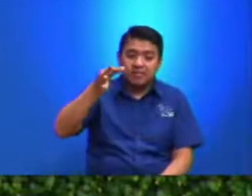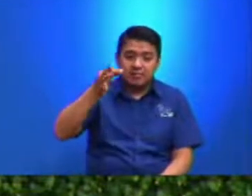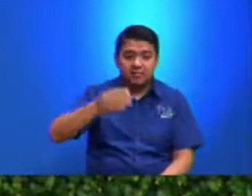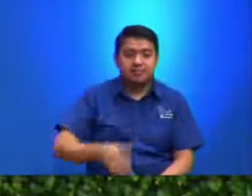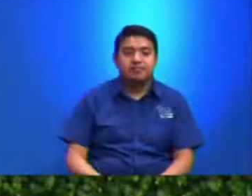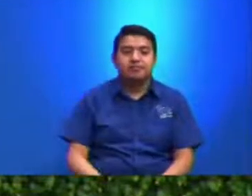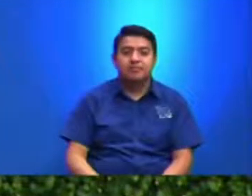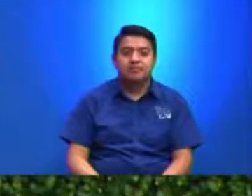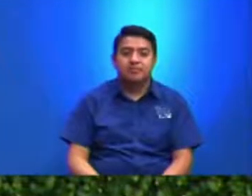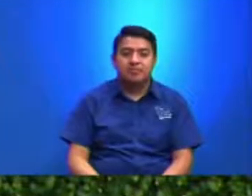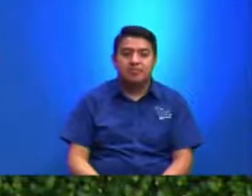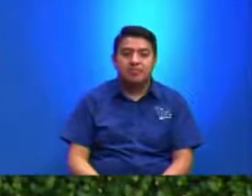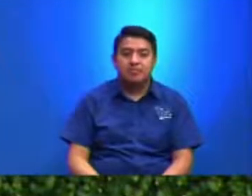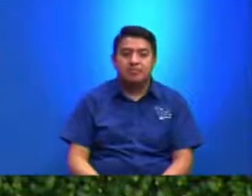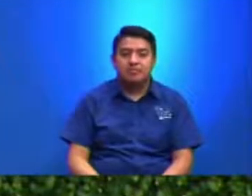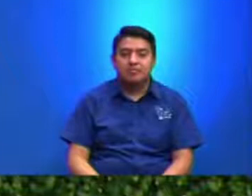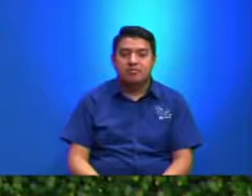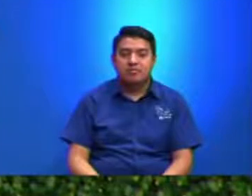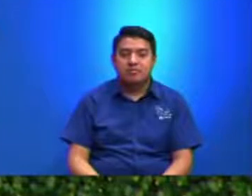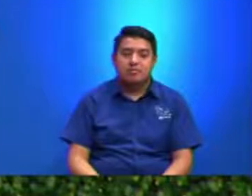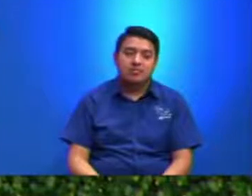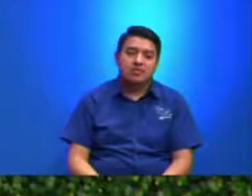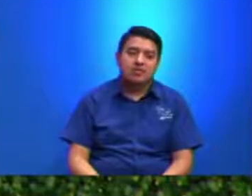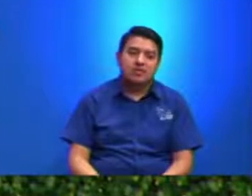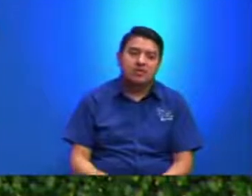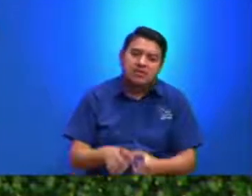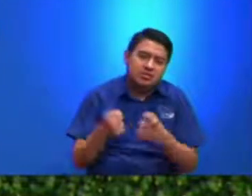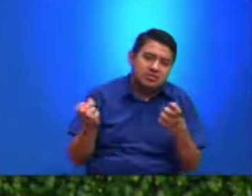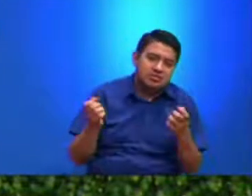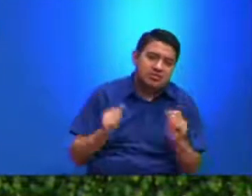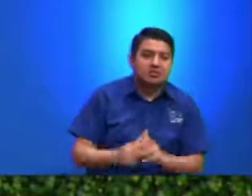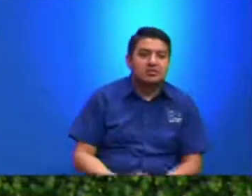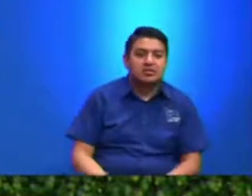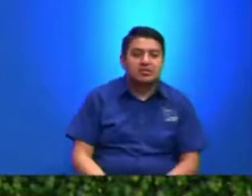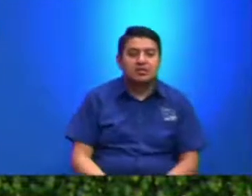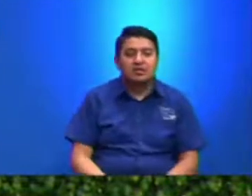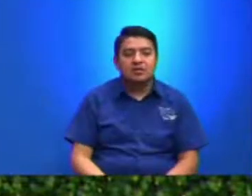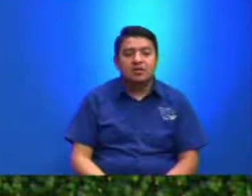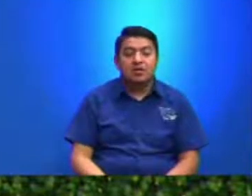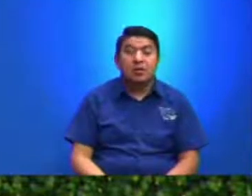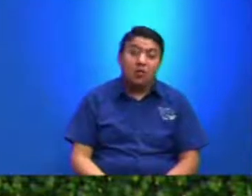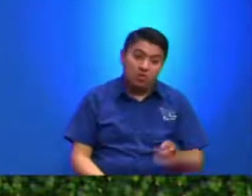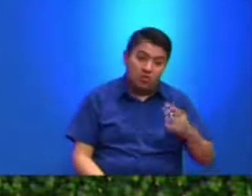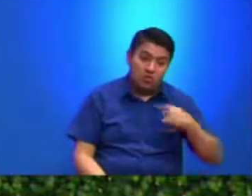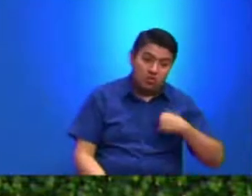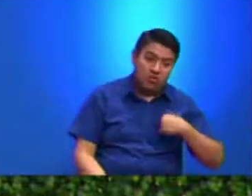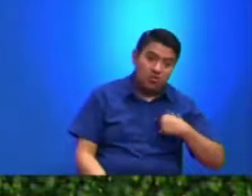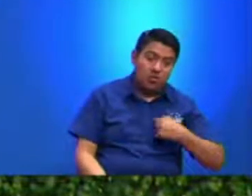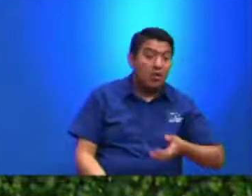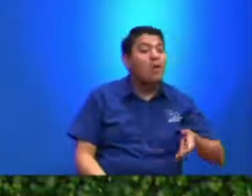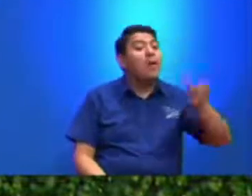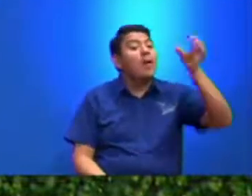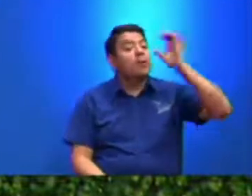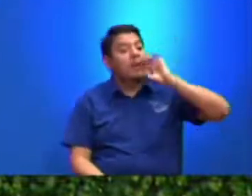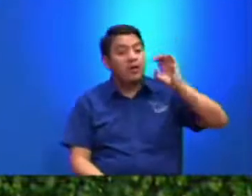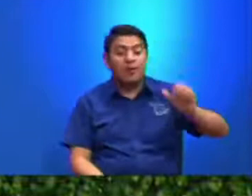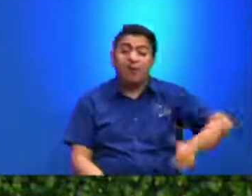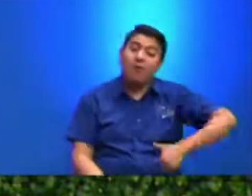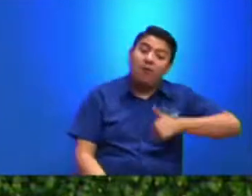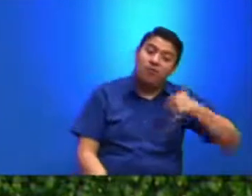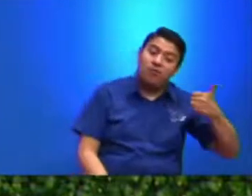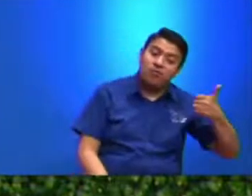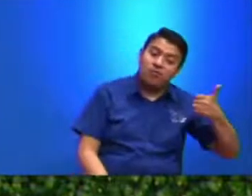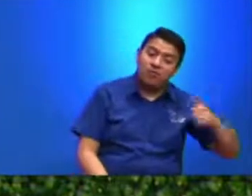El que prueba un buen café, todo lo demás le parece, ay no, pura buen calcetín, ay no. Mire, uno se va acostumbrando, pero ya dejemos eso.